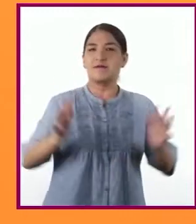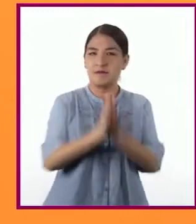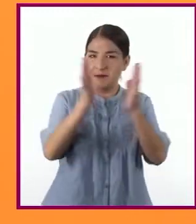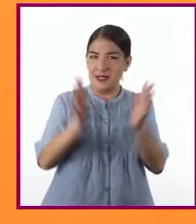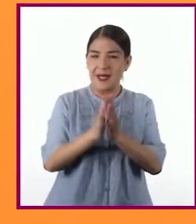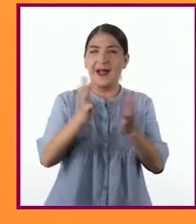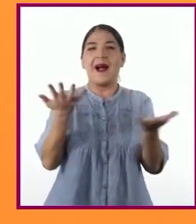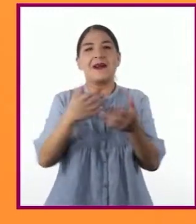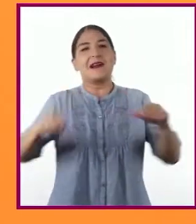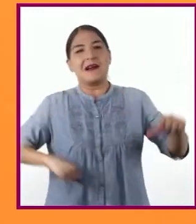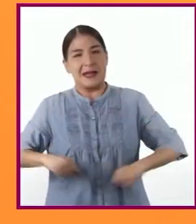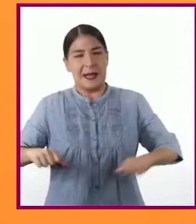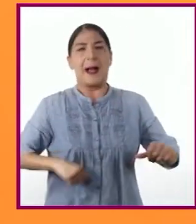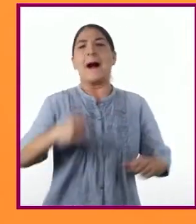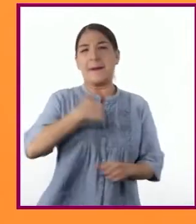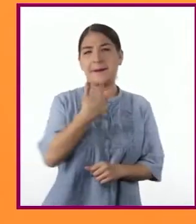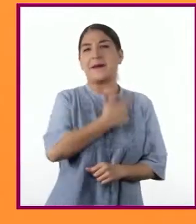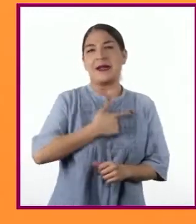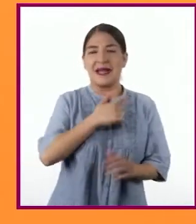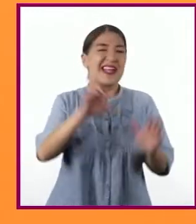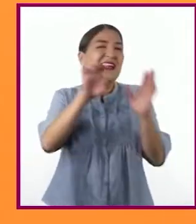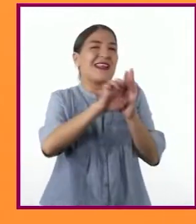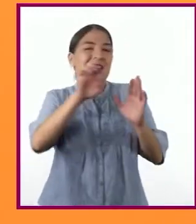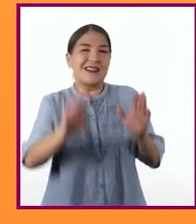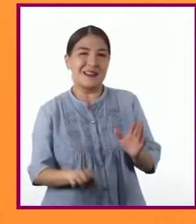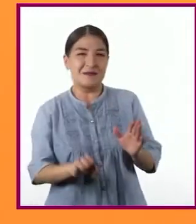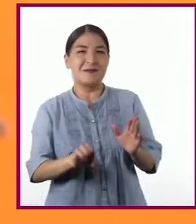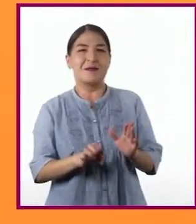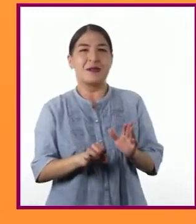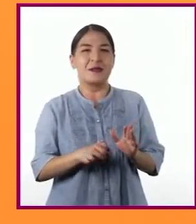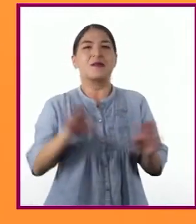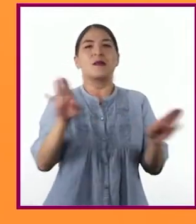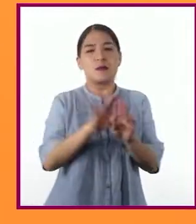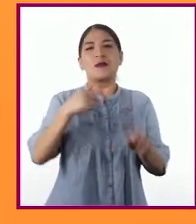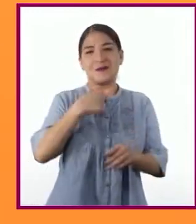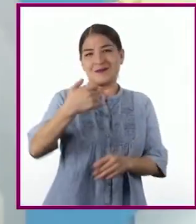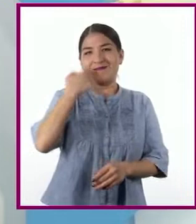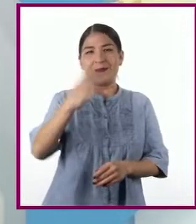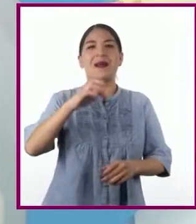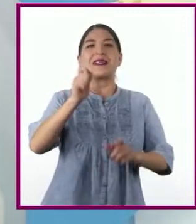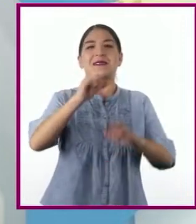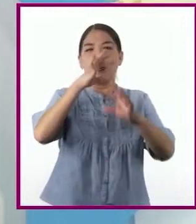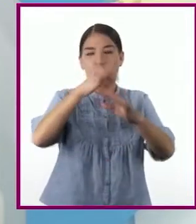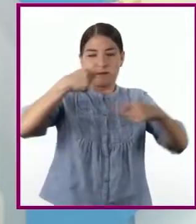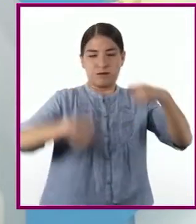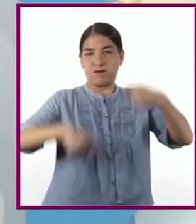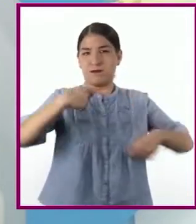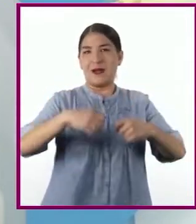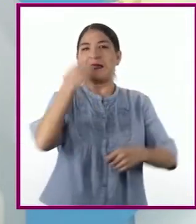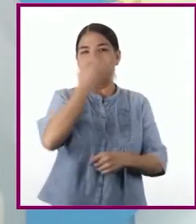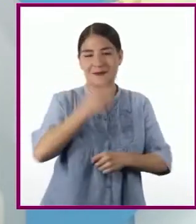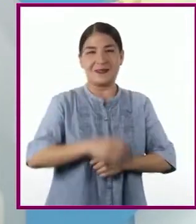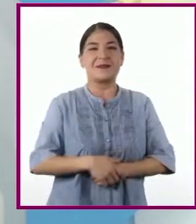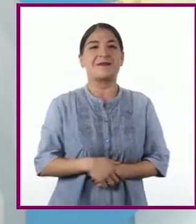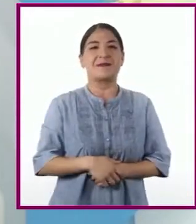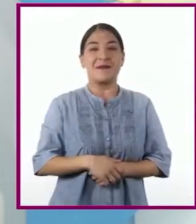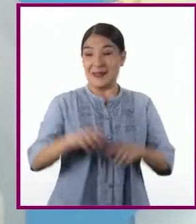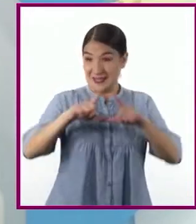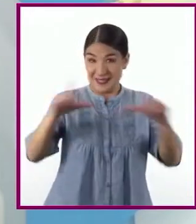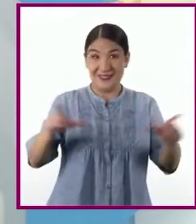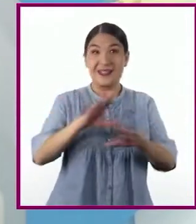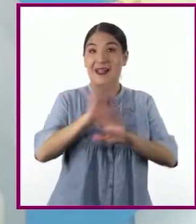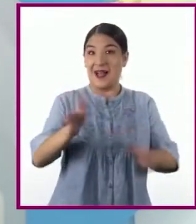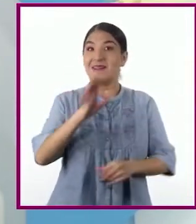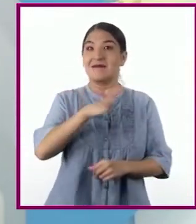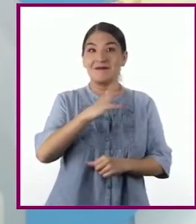en actividades que me gustan. Por ejemplo, ser parte de la banda de guerra. ¿Listos? ¿Ya tienen su